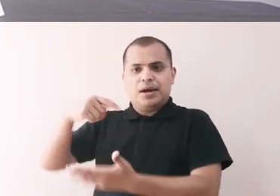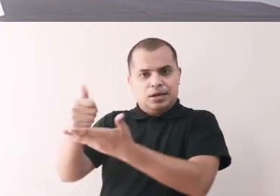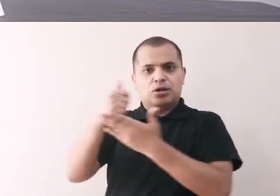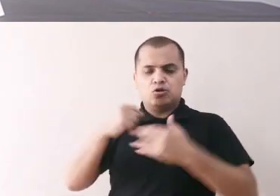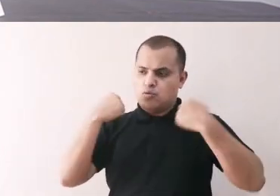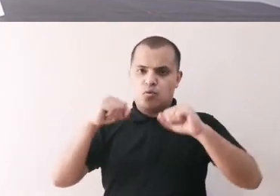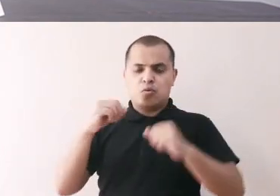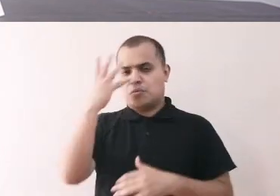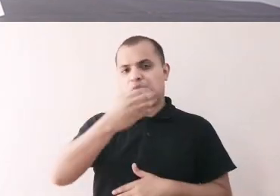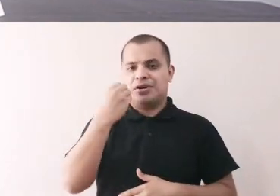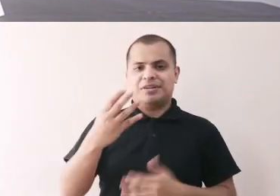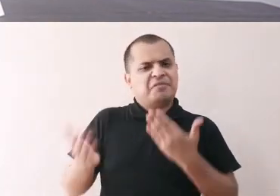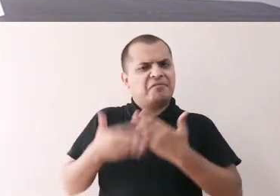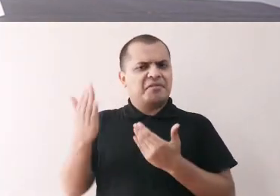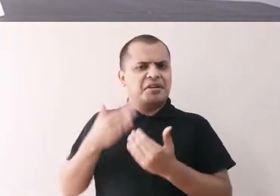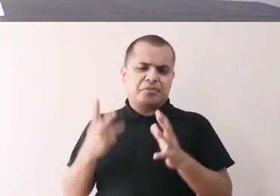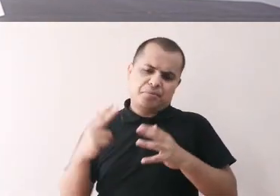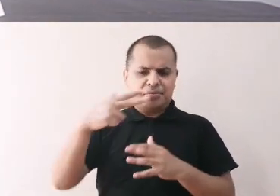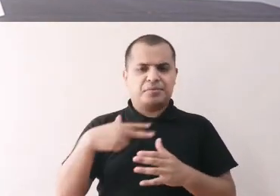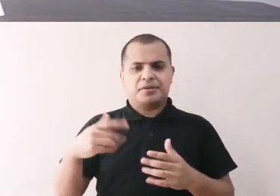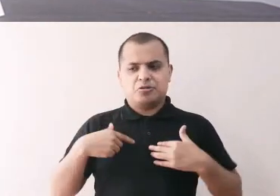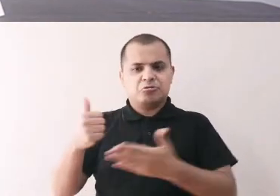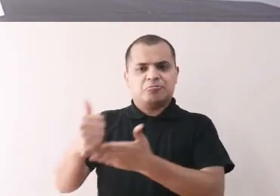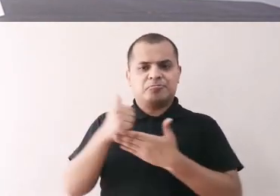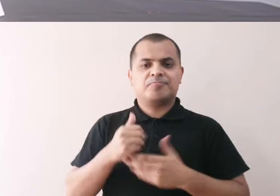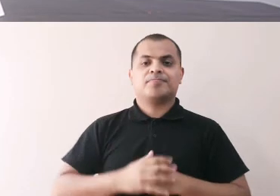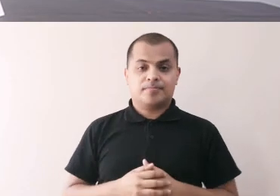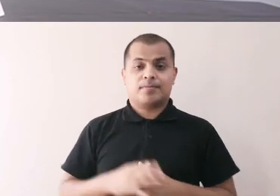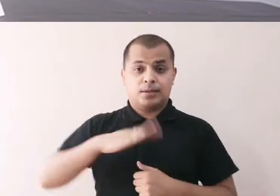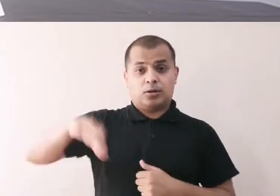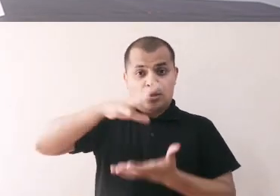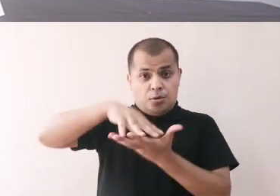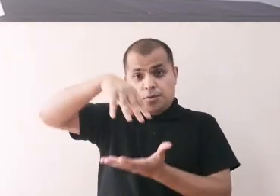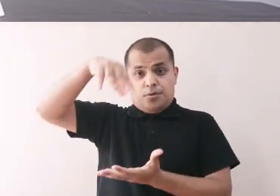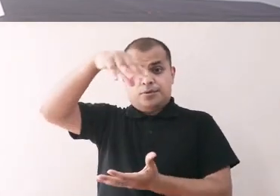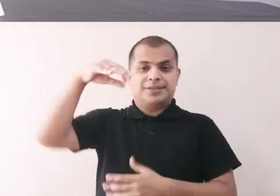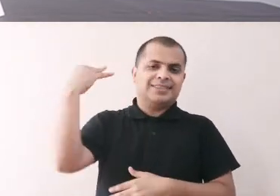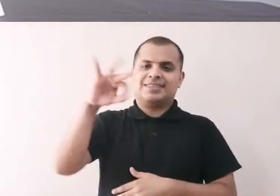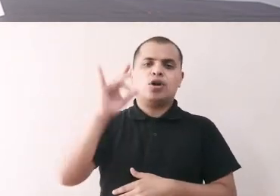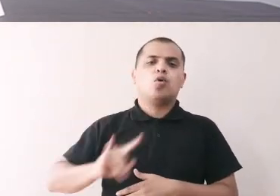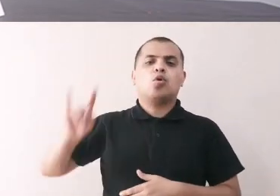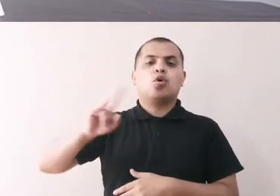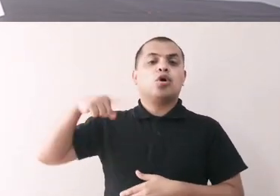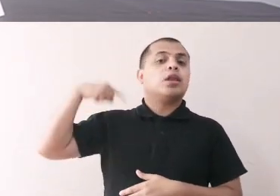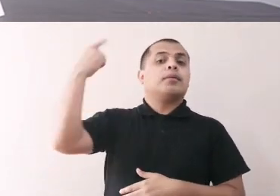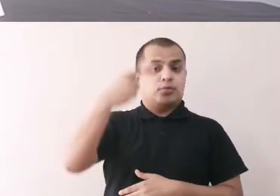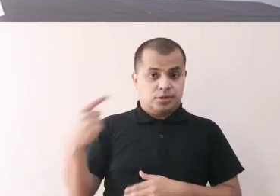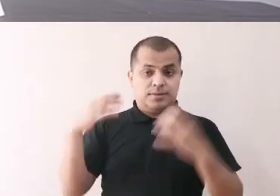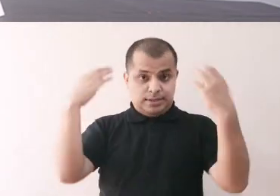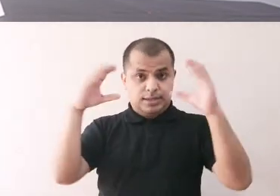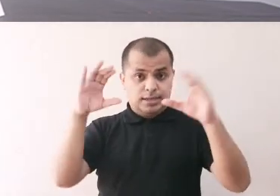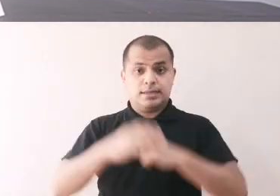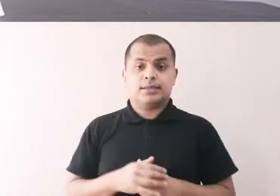material deportivo muy bonito, muy fácil y nos va a servir. No olviden que estos conitos vamos a utilizarlos la próxima